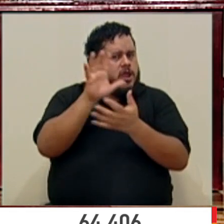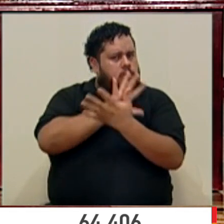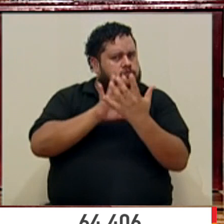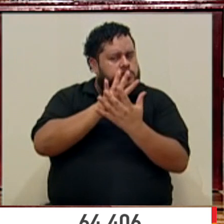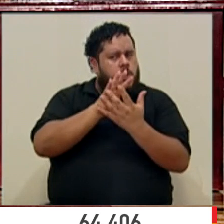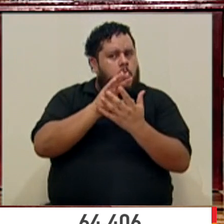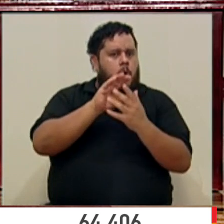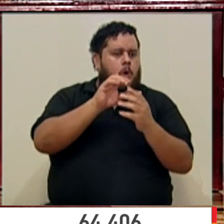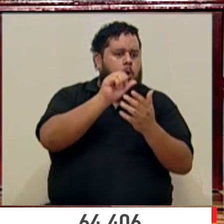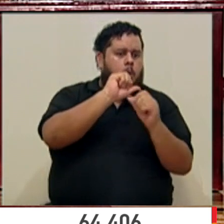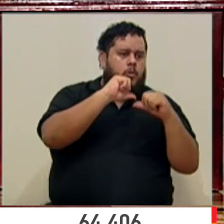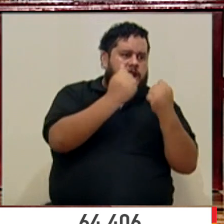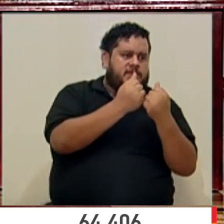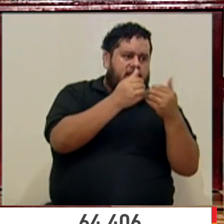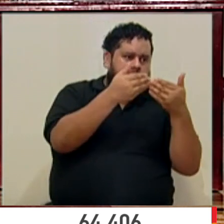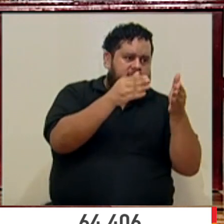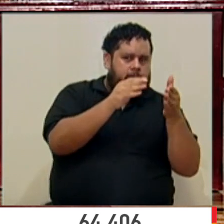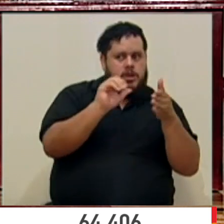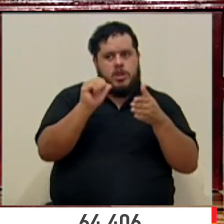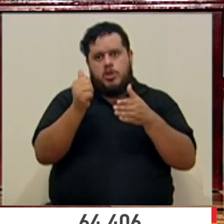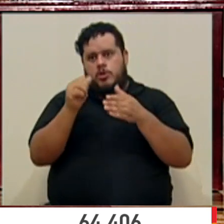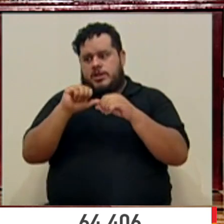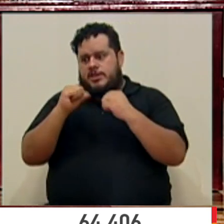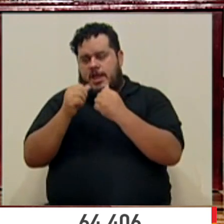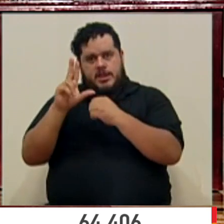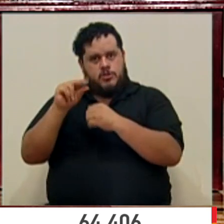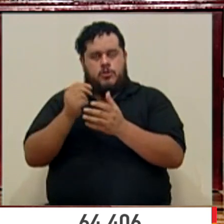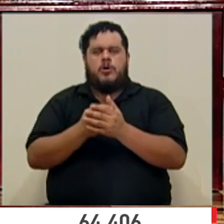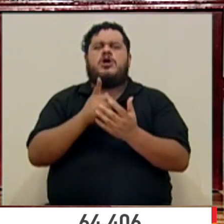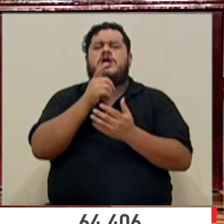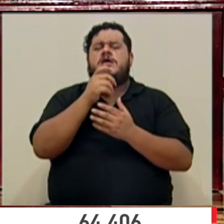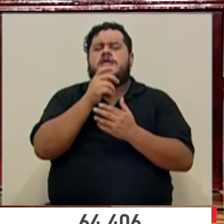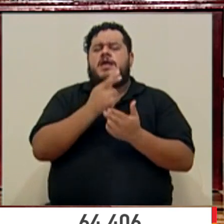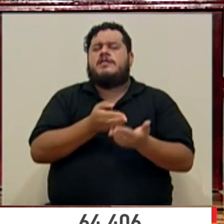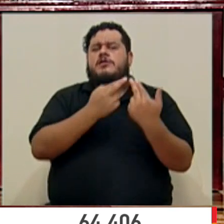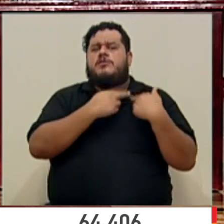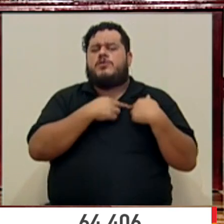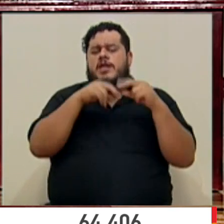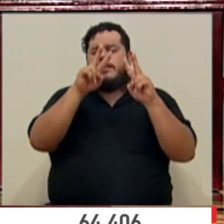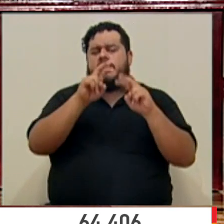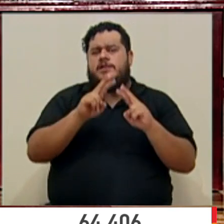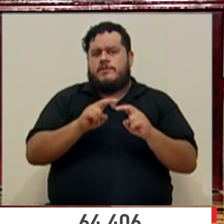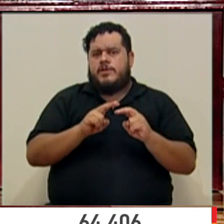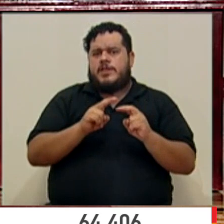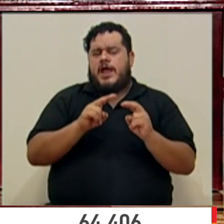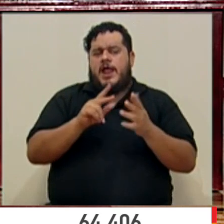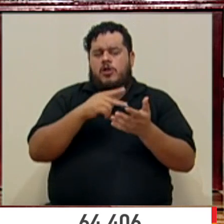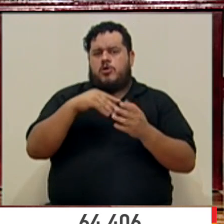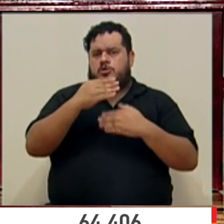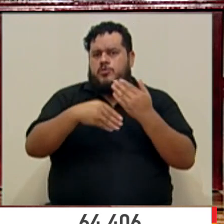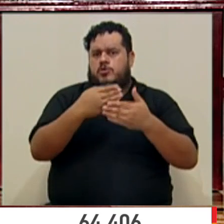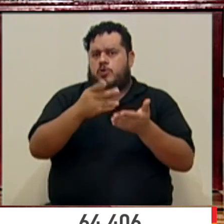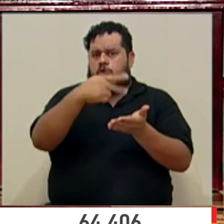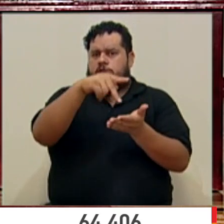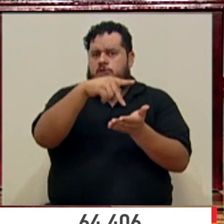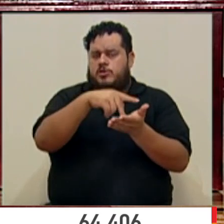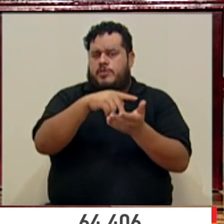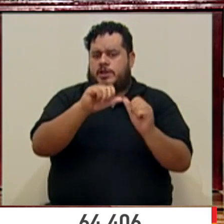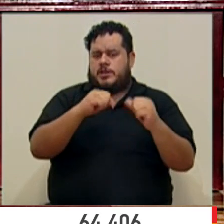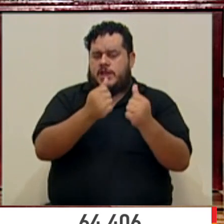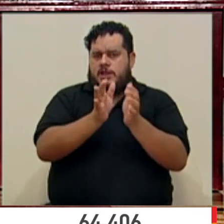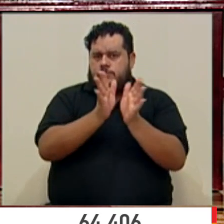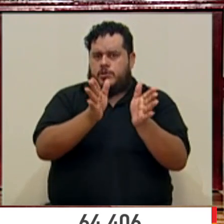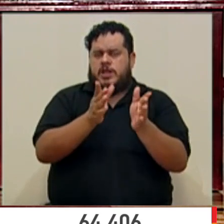áreas y otras no? ¿Quién es el responsable de vigilar los protocolos en los parques y áreas públicas? ¿Y cuál es la sanción